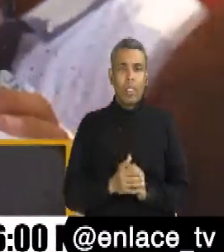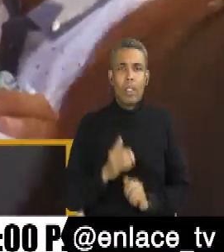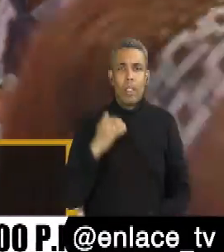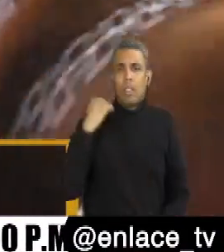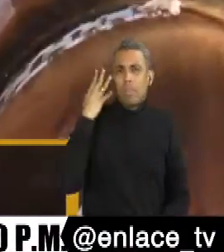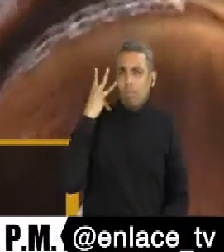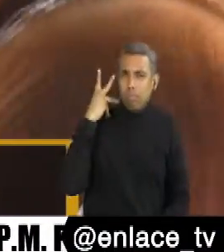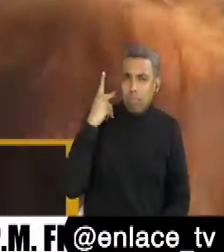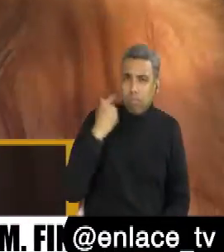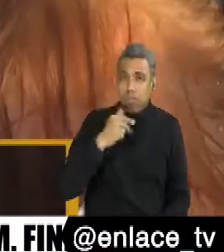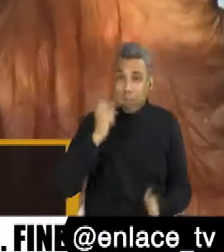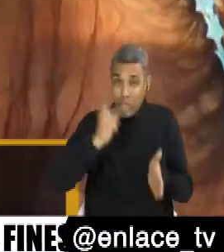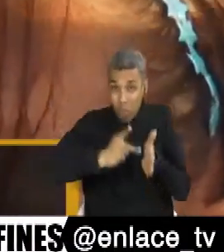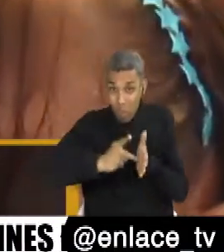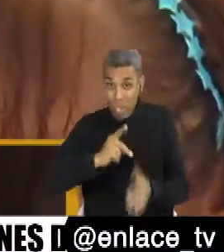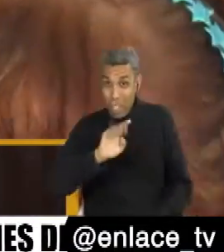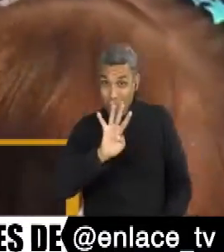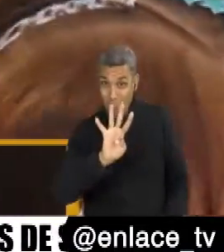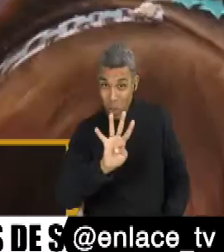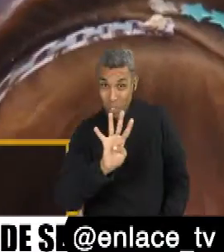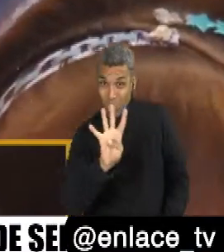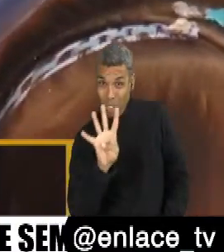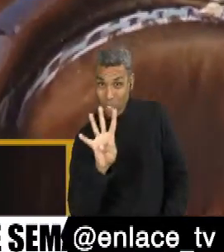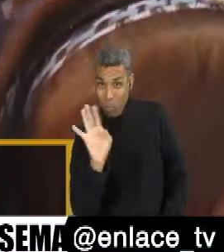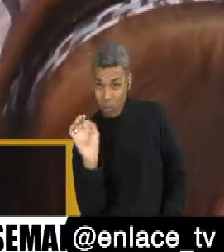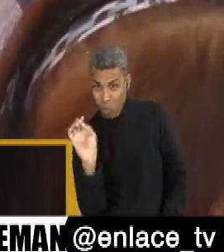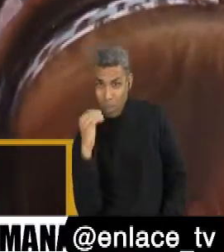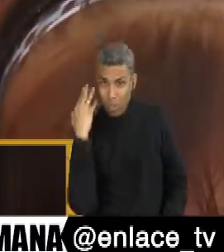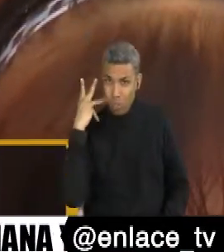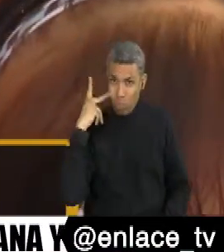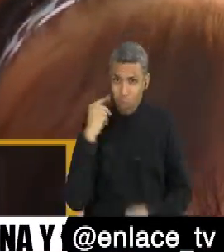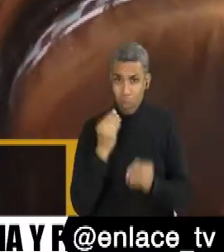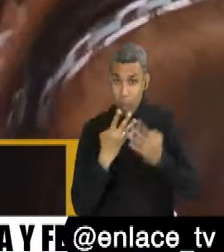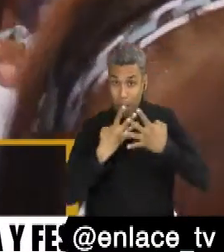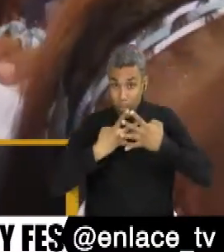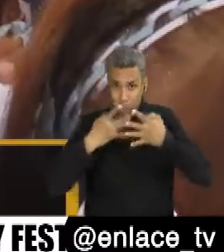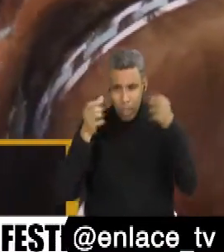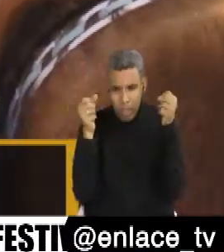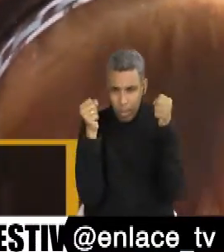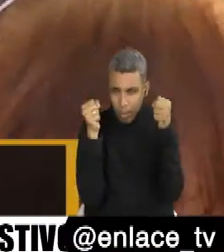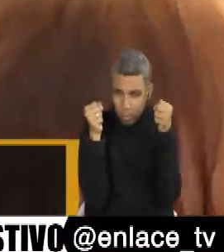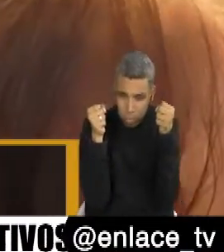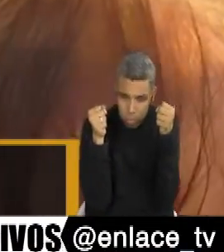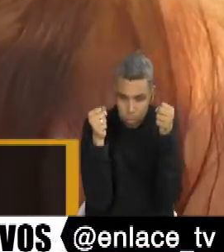2.440 días de estar injustamente detenido.